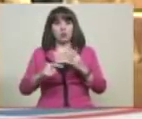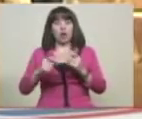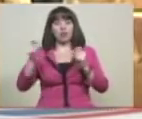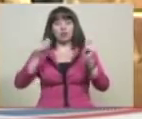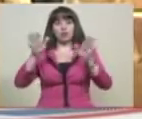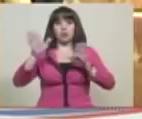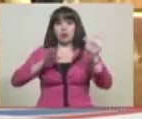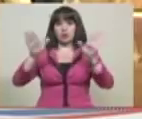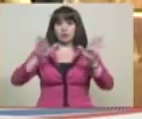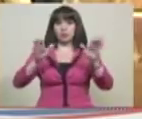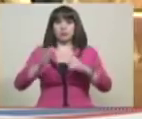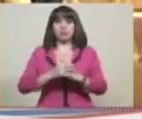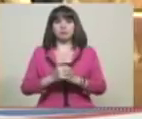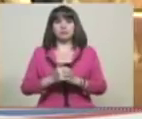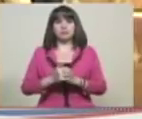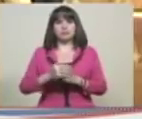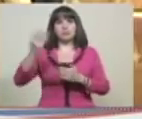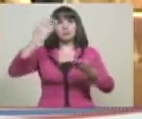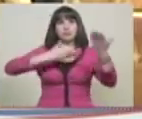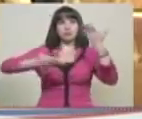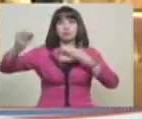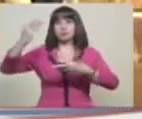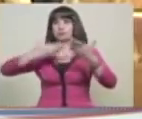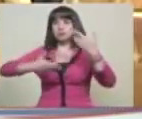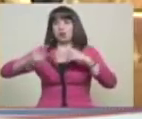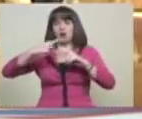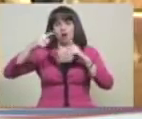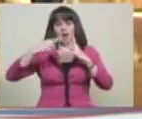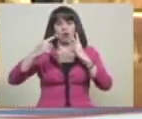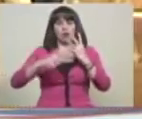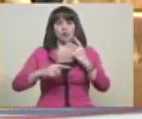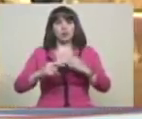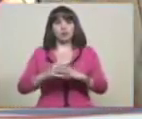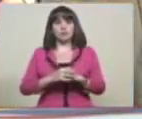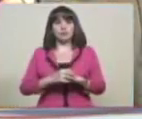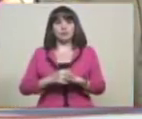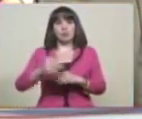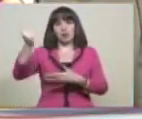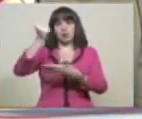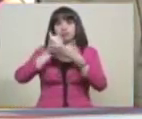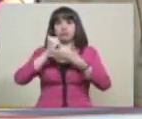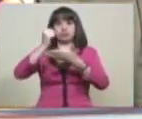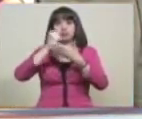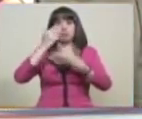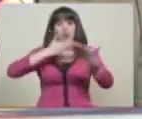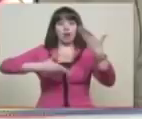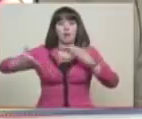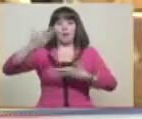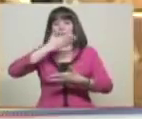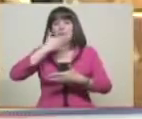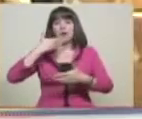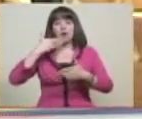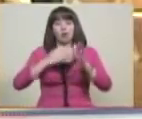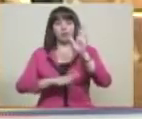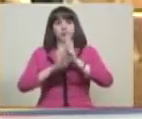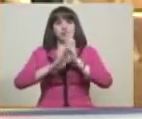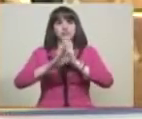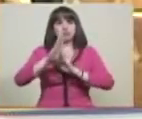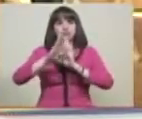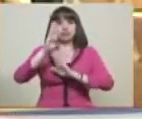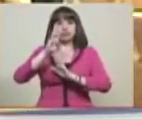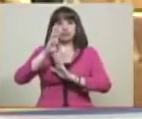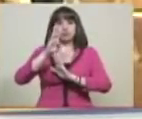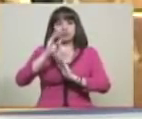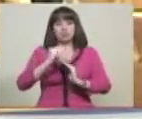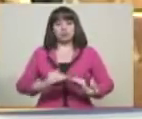turismo, a las exportaciones no tradicionales, etcétera, etcétera. Vamos a un proceso virtuoso de